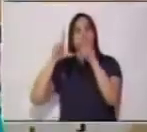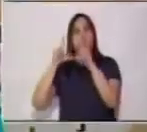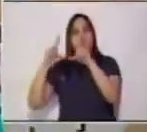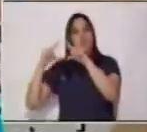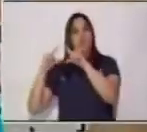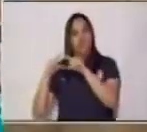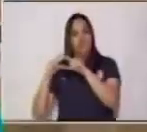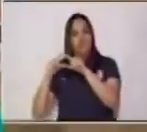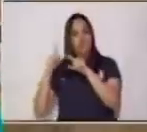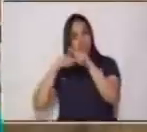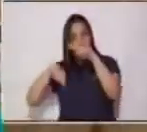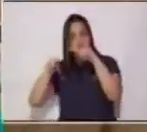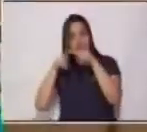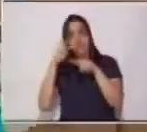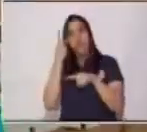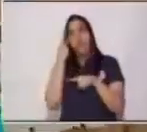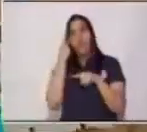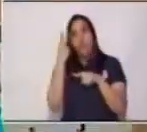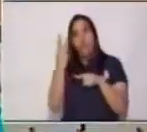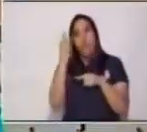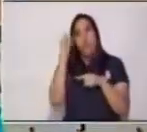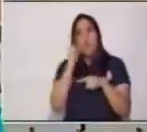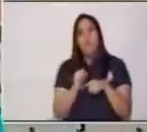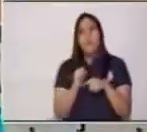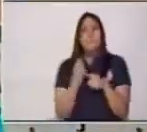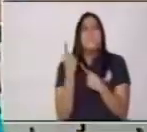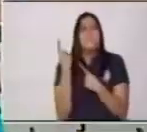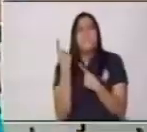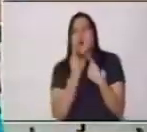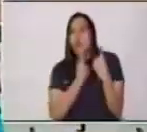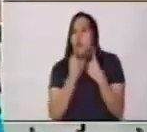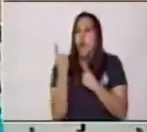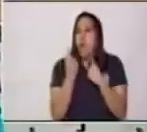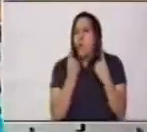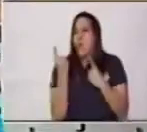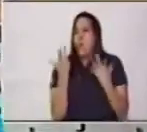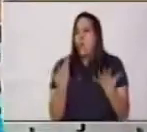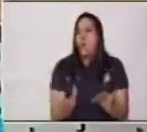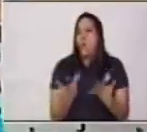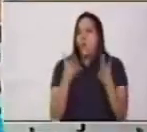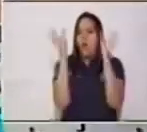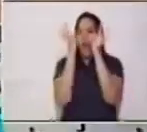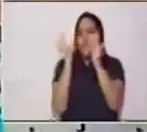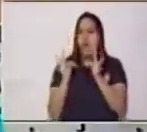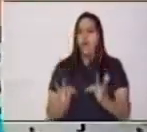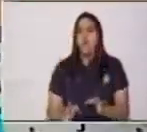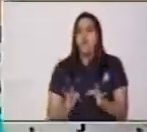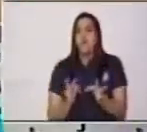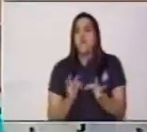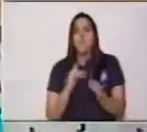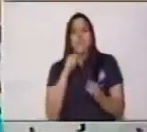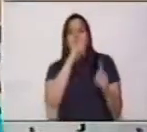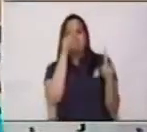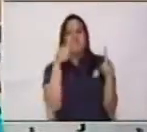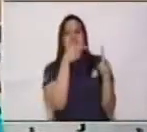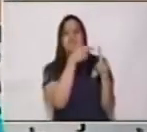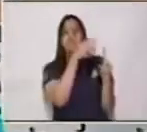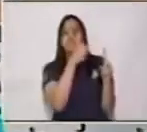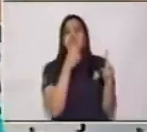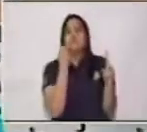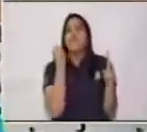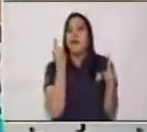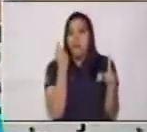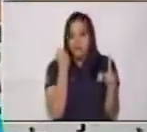círculo. Observa bien las secuencias que se forman y determinan cuáles son las dos